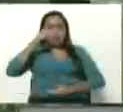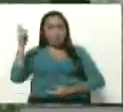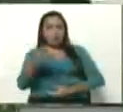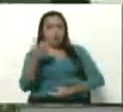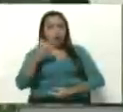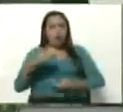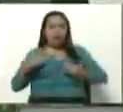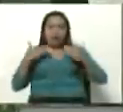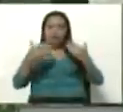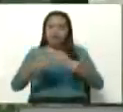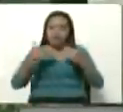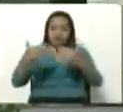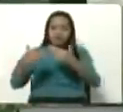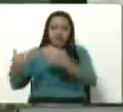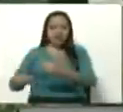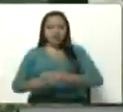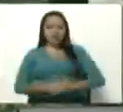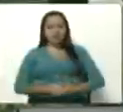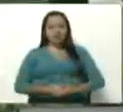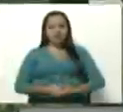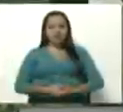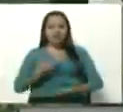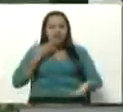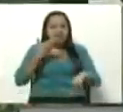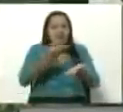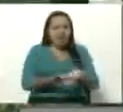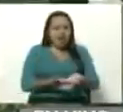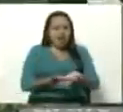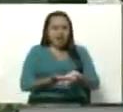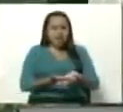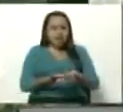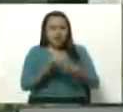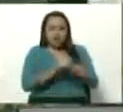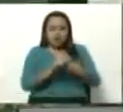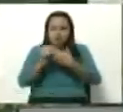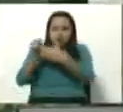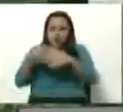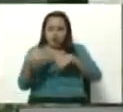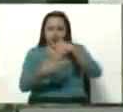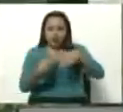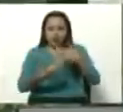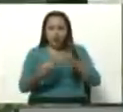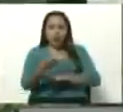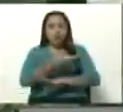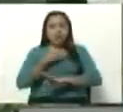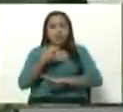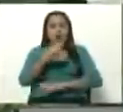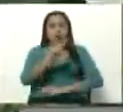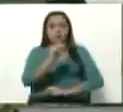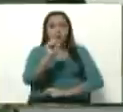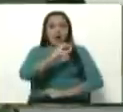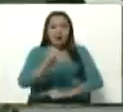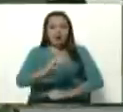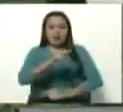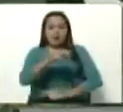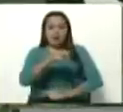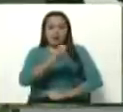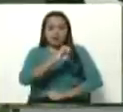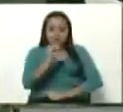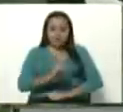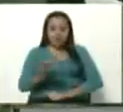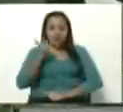en avance, de que gracias a nuestro conductor de victorias, nuestro gobernador José Vázquez, hemos